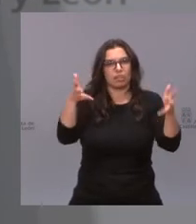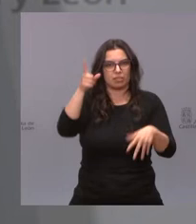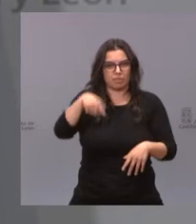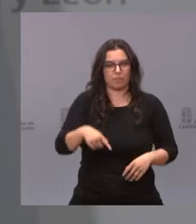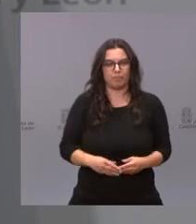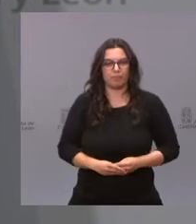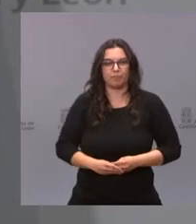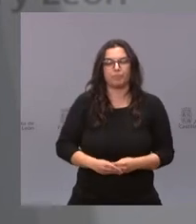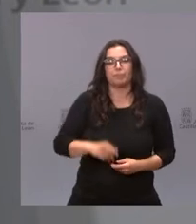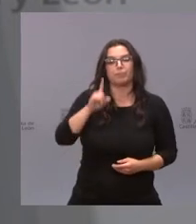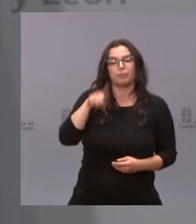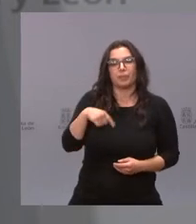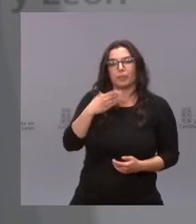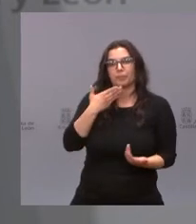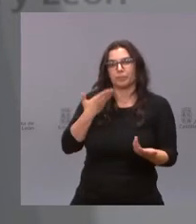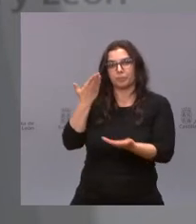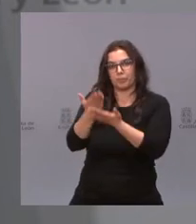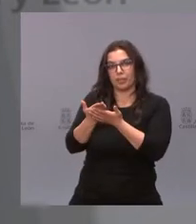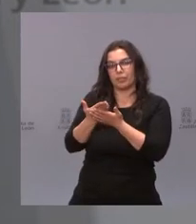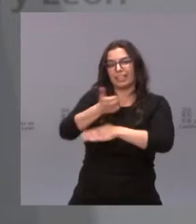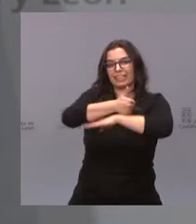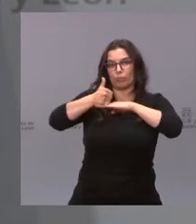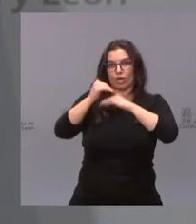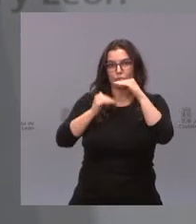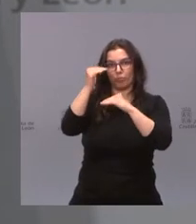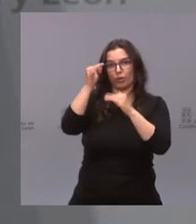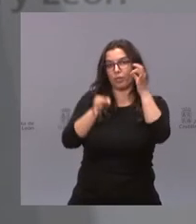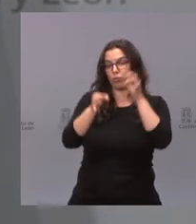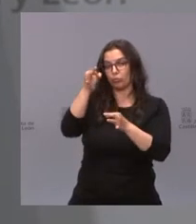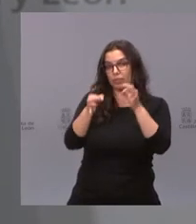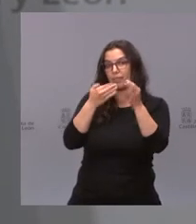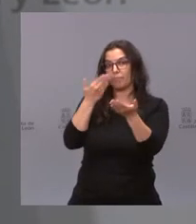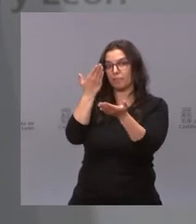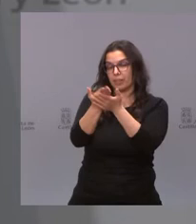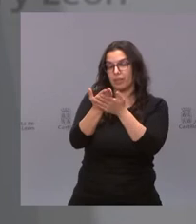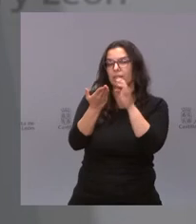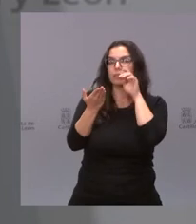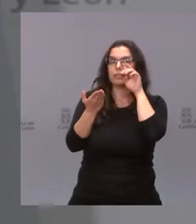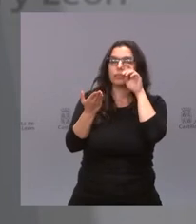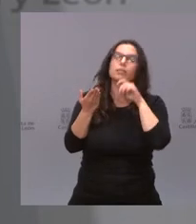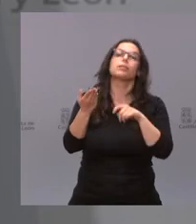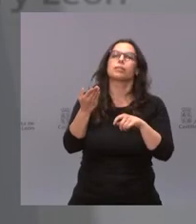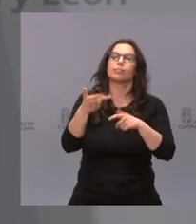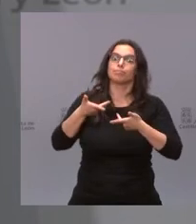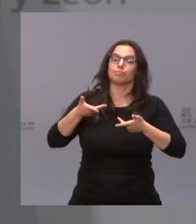a solicitar a nuestro Tribunal Superior de Justicia una limitación